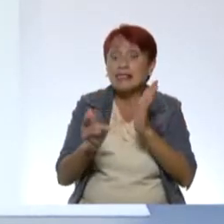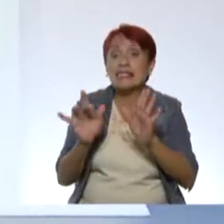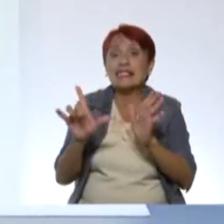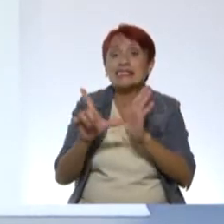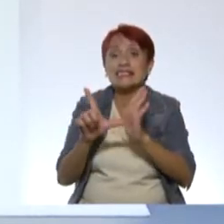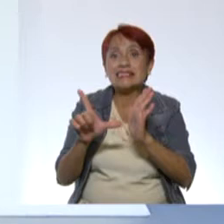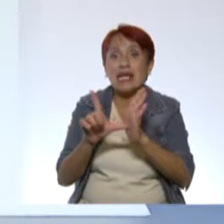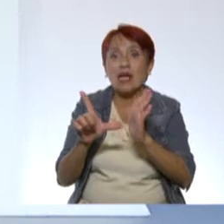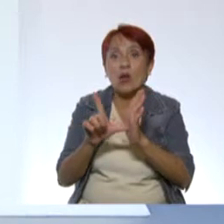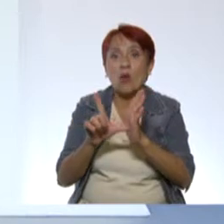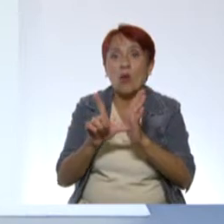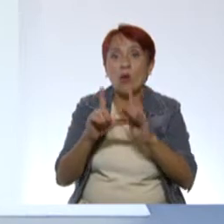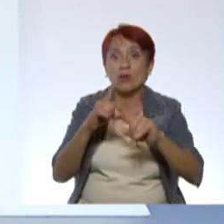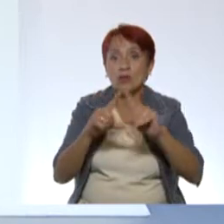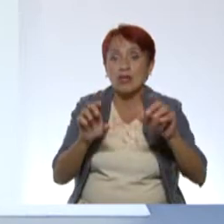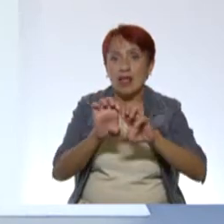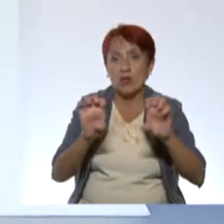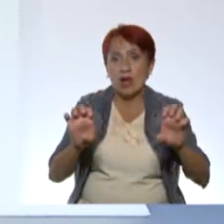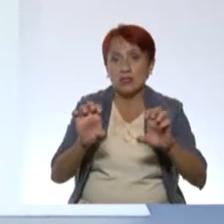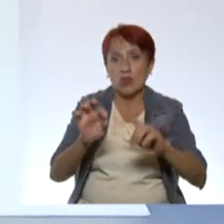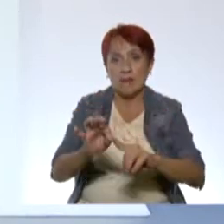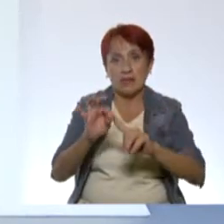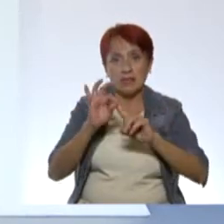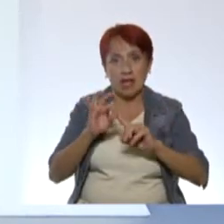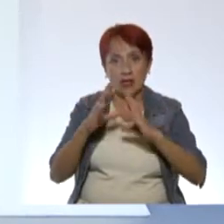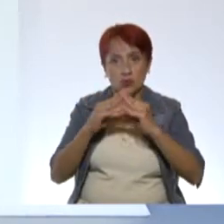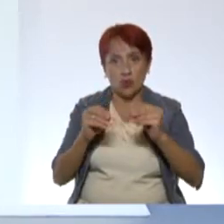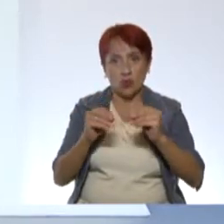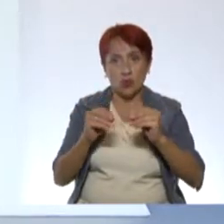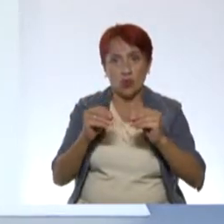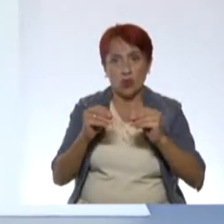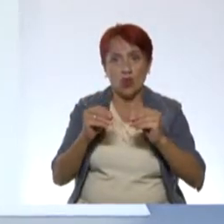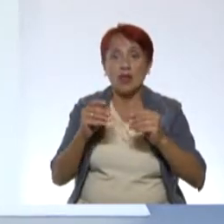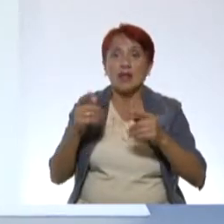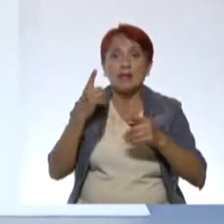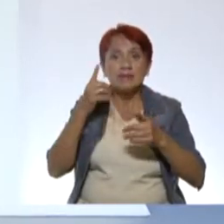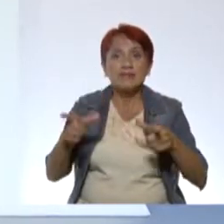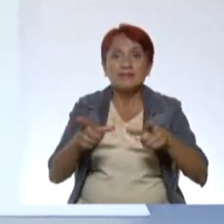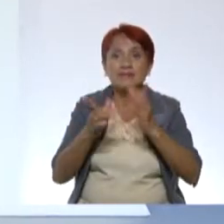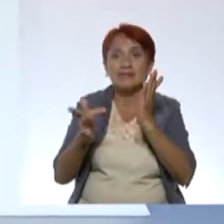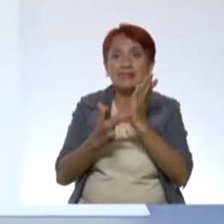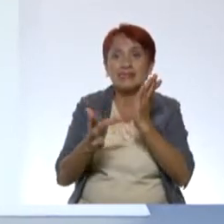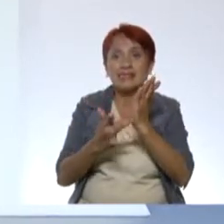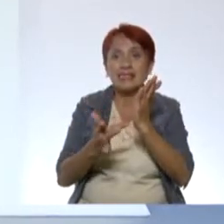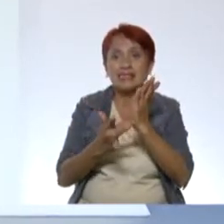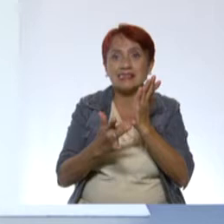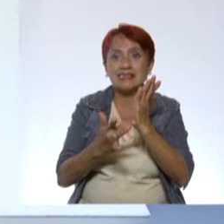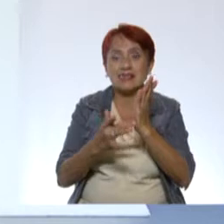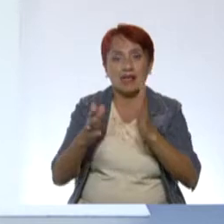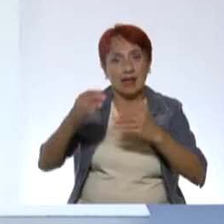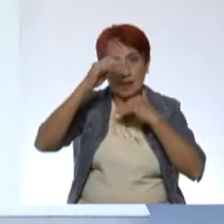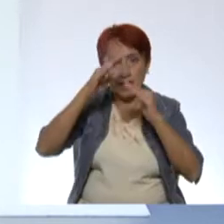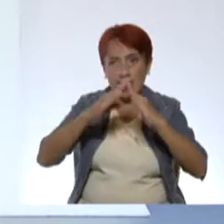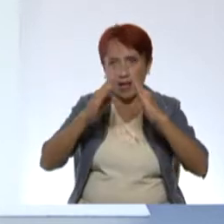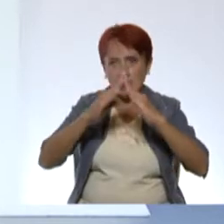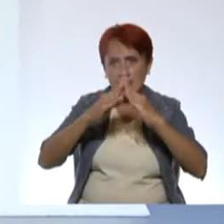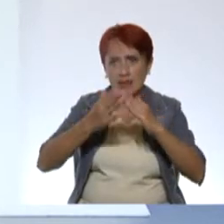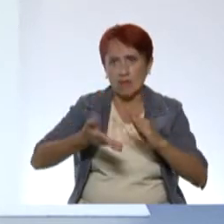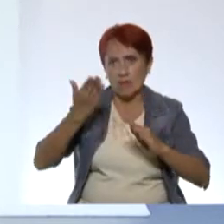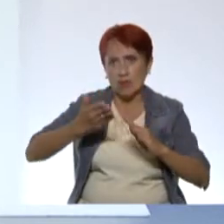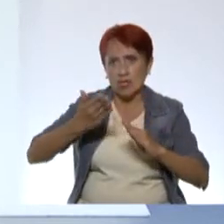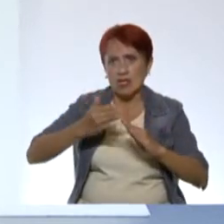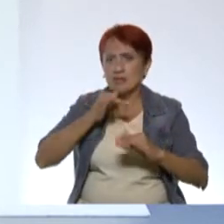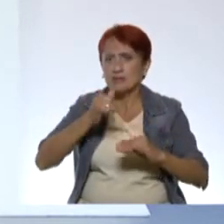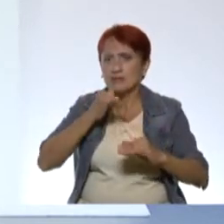media general, la modalidad de educación especial y por supuesto nuestro segmento TIT. Así que en casa muy atentos a lo que tenemos